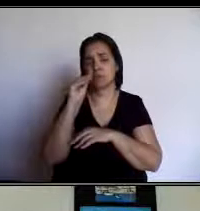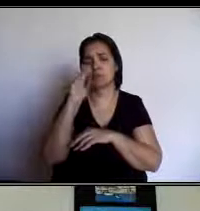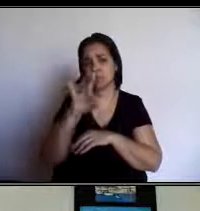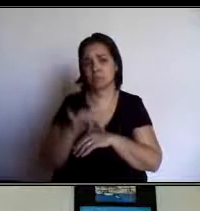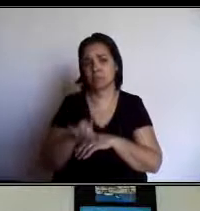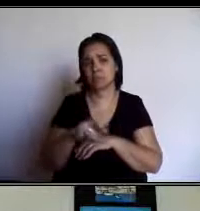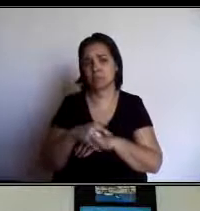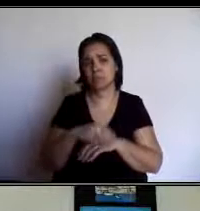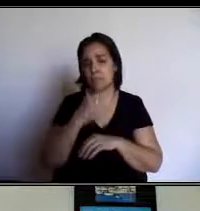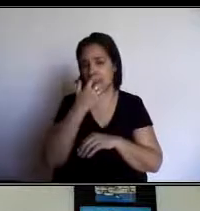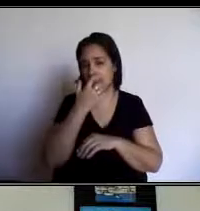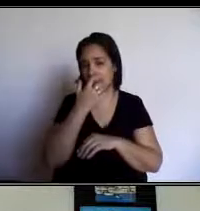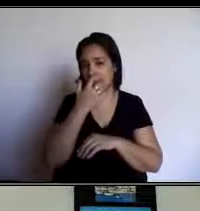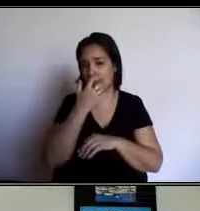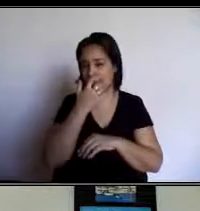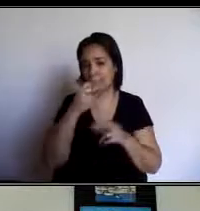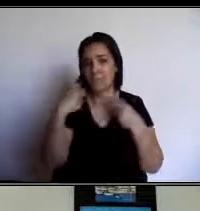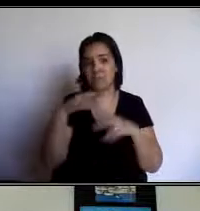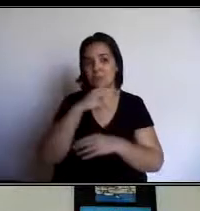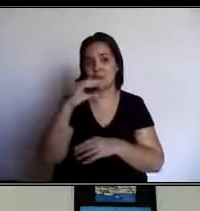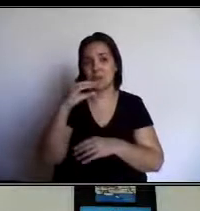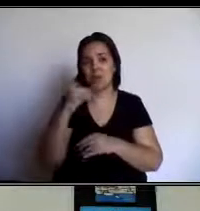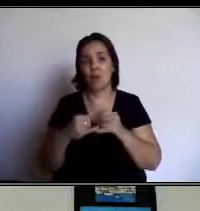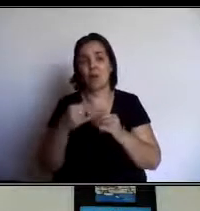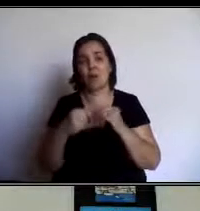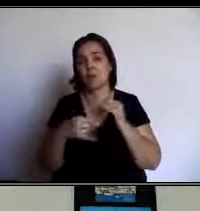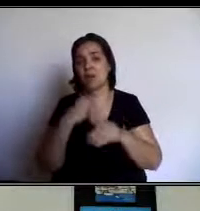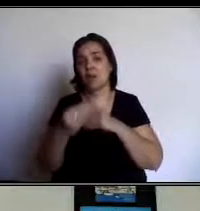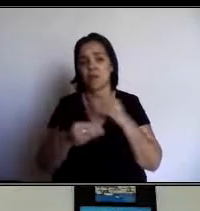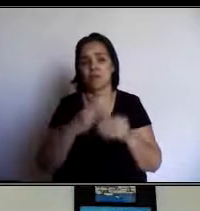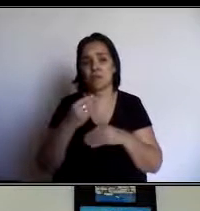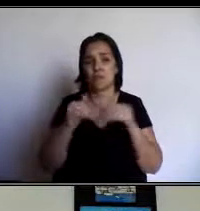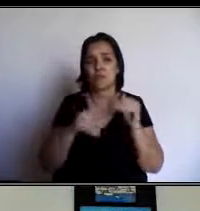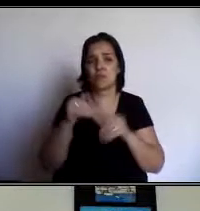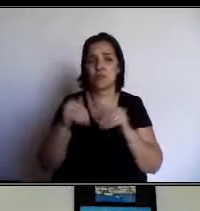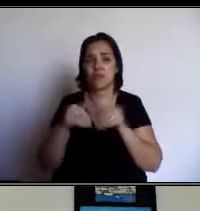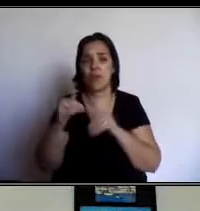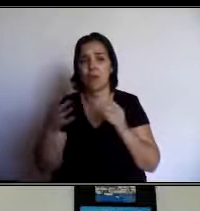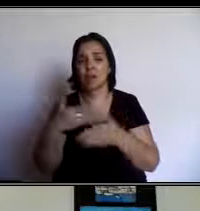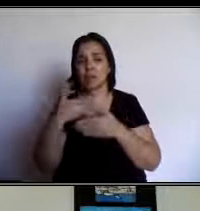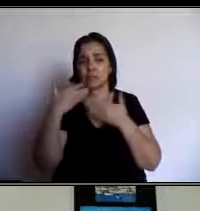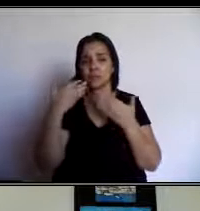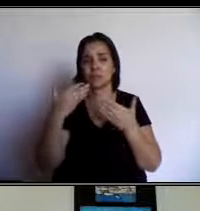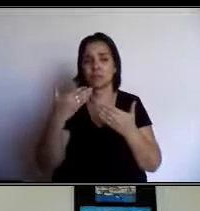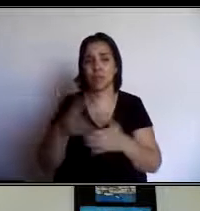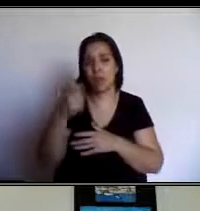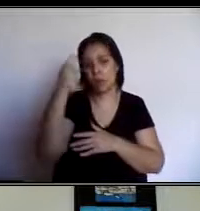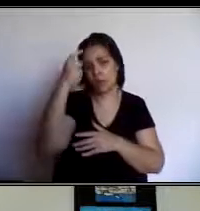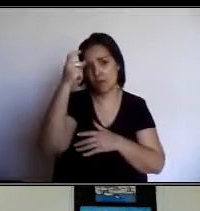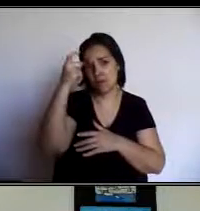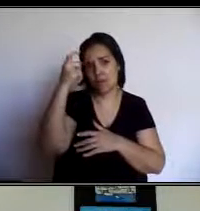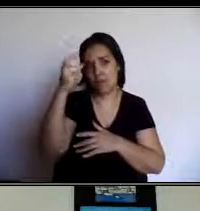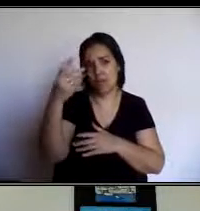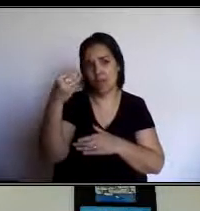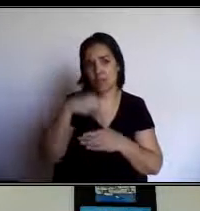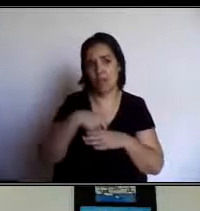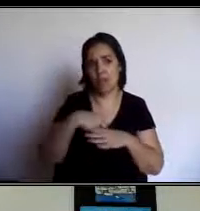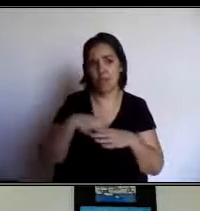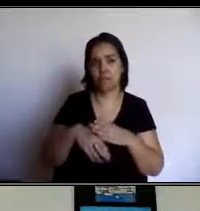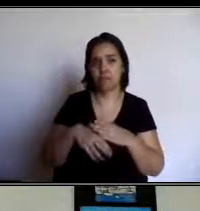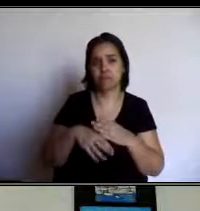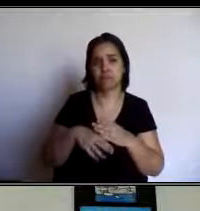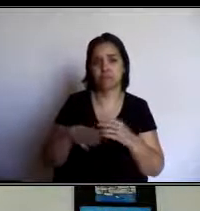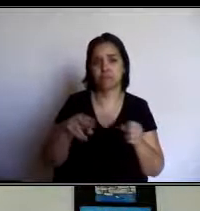Entendemos que sí. Diputación de Cáceres lo último que ha hecho ha sido convocar una serie de ayudas a los municipios de la provincia para